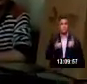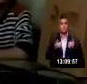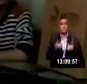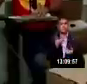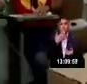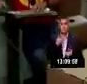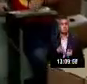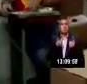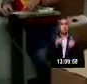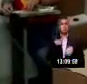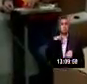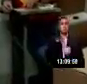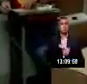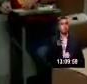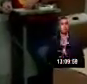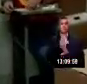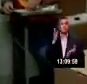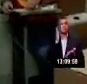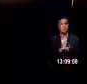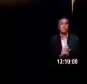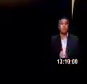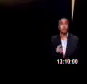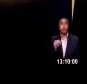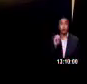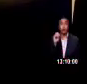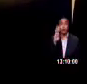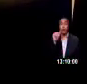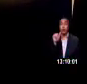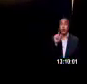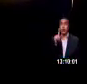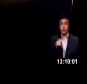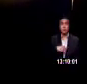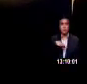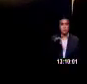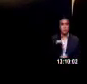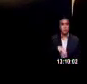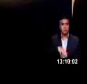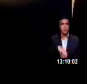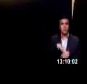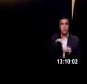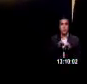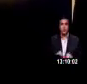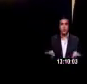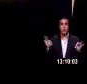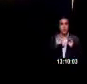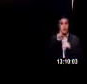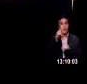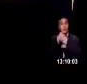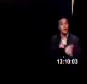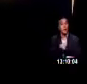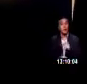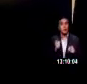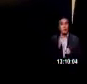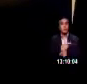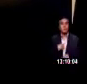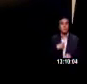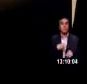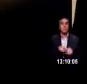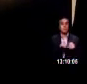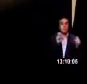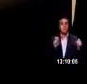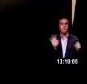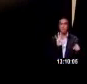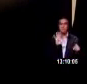postularse como candidato a la presidencia. Noboa indicó que estas elecciones son cruciales para el país y por eso da un paso